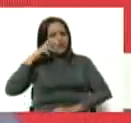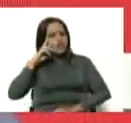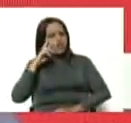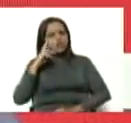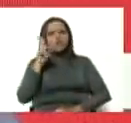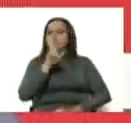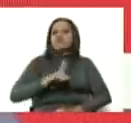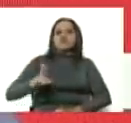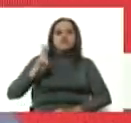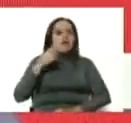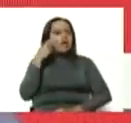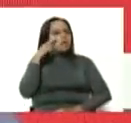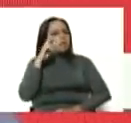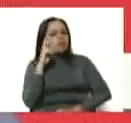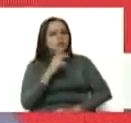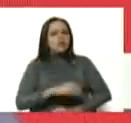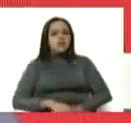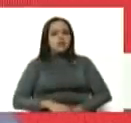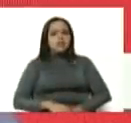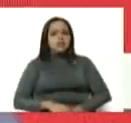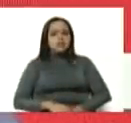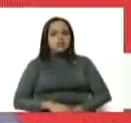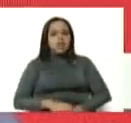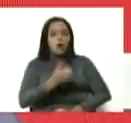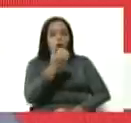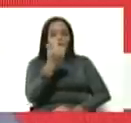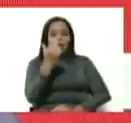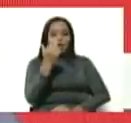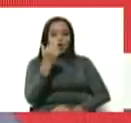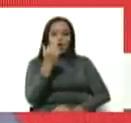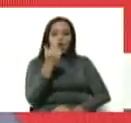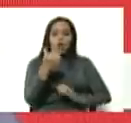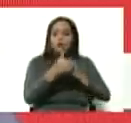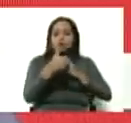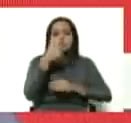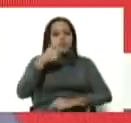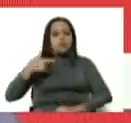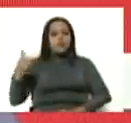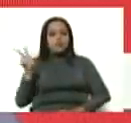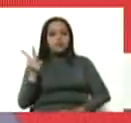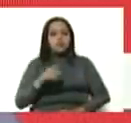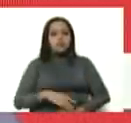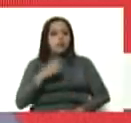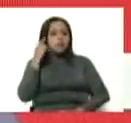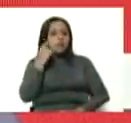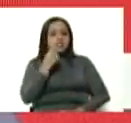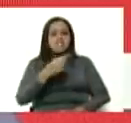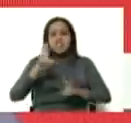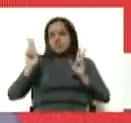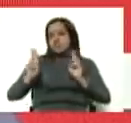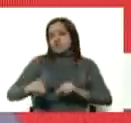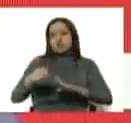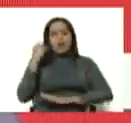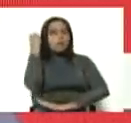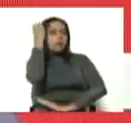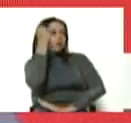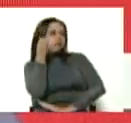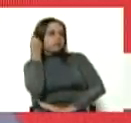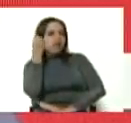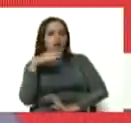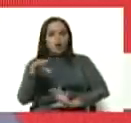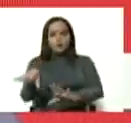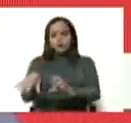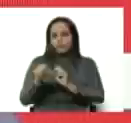fraudes atentar contra el pueblo venezolano. Ella dice que nunca tuvieron pensado disponer del